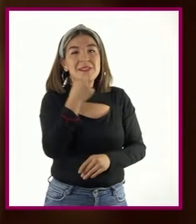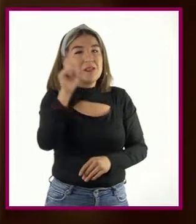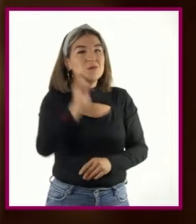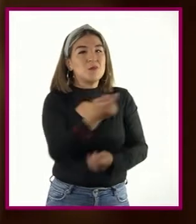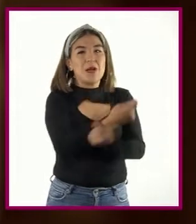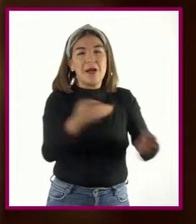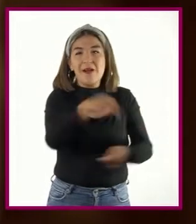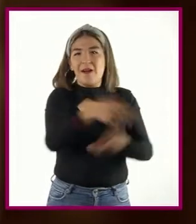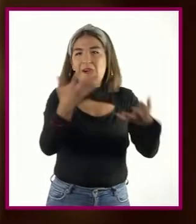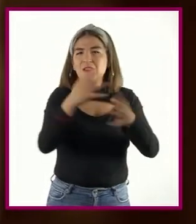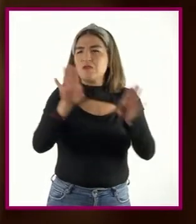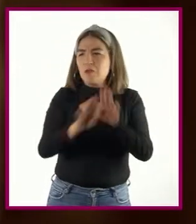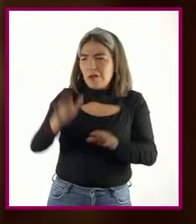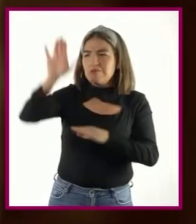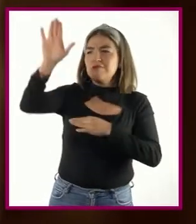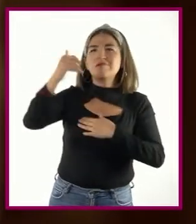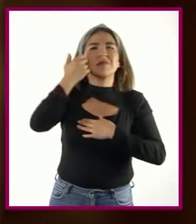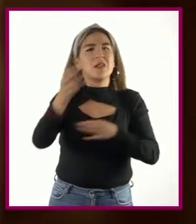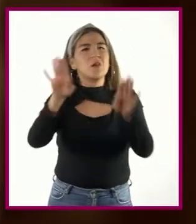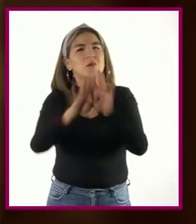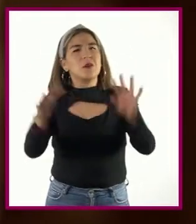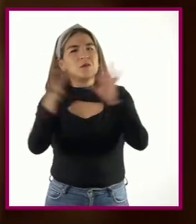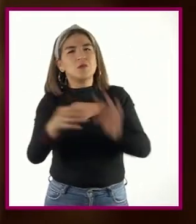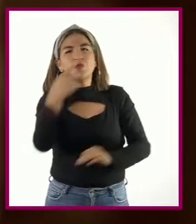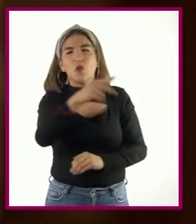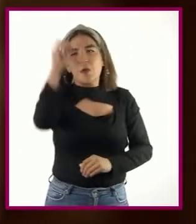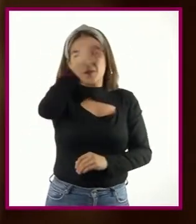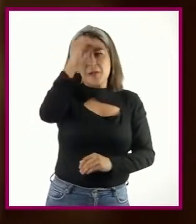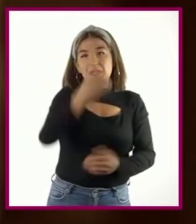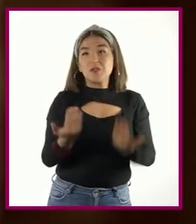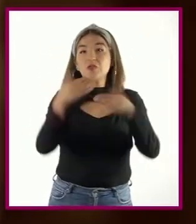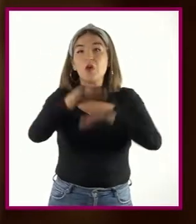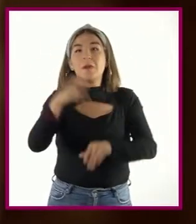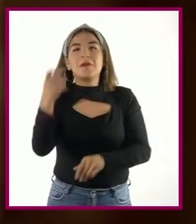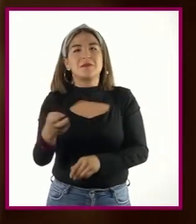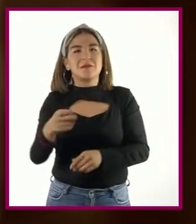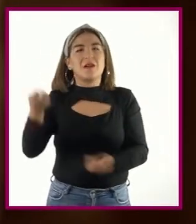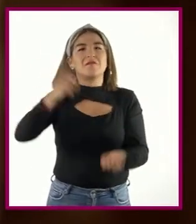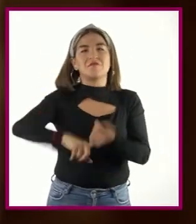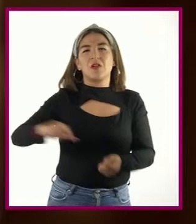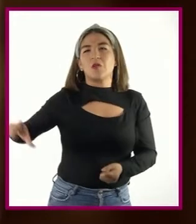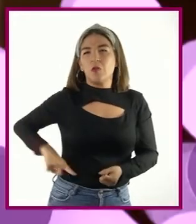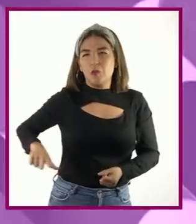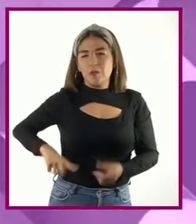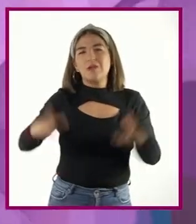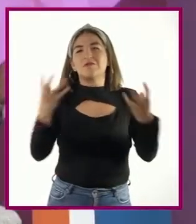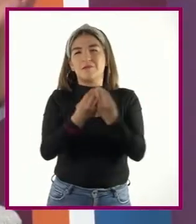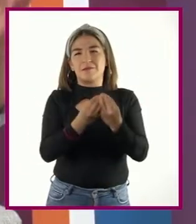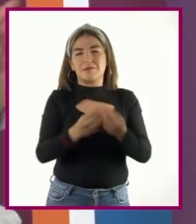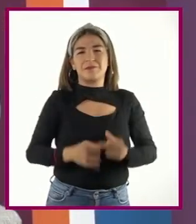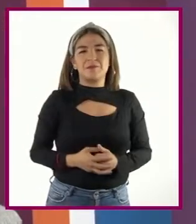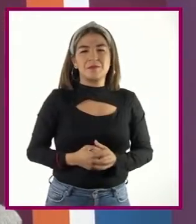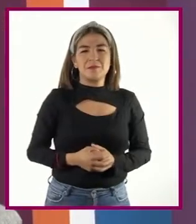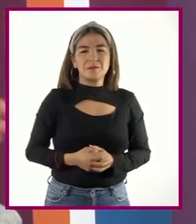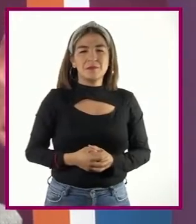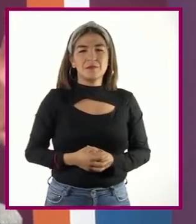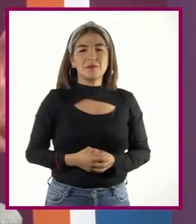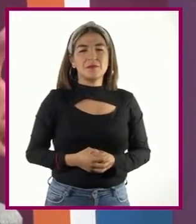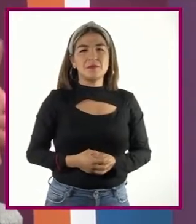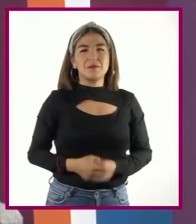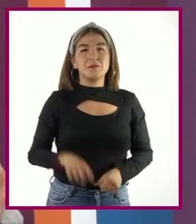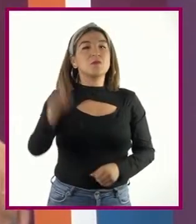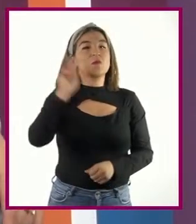adolescentes puedan manifestar con relación al asunto que a él lo involucra. Las niñas,